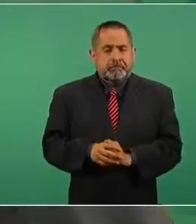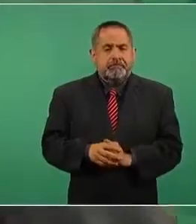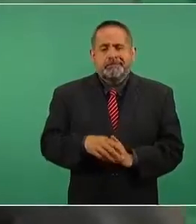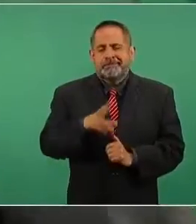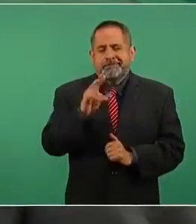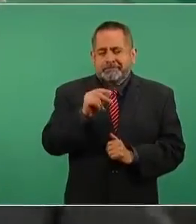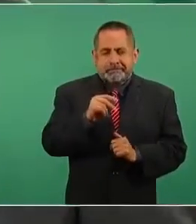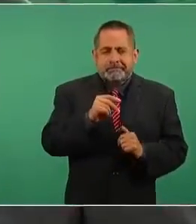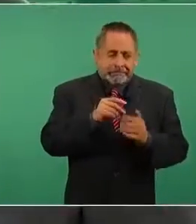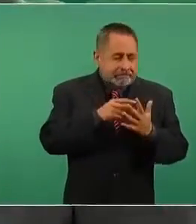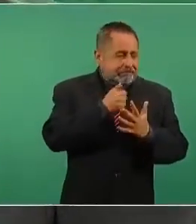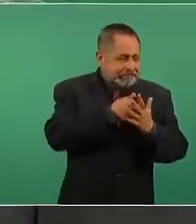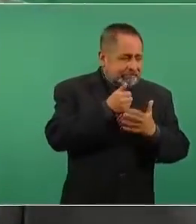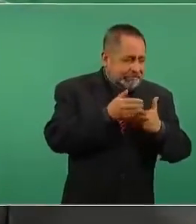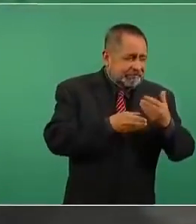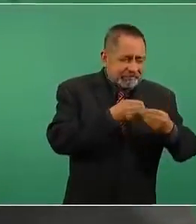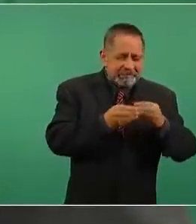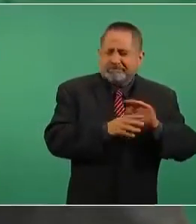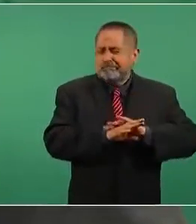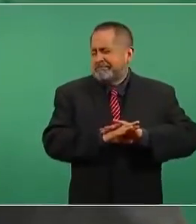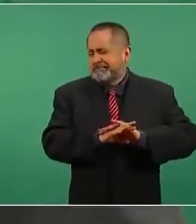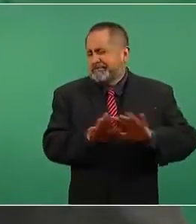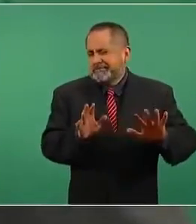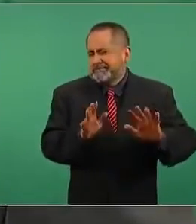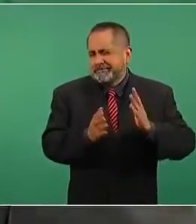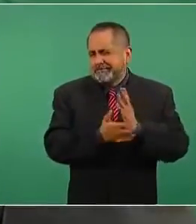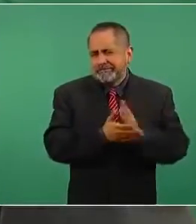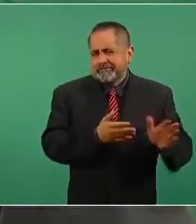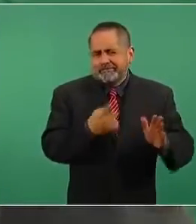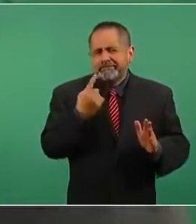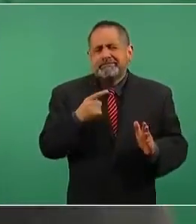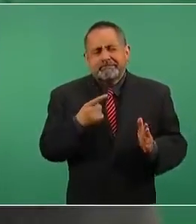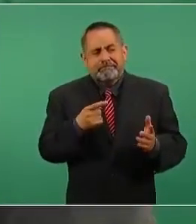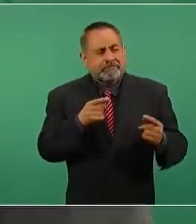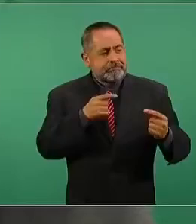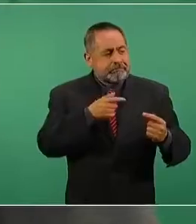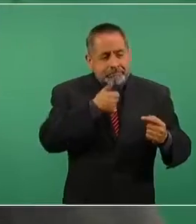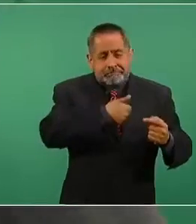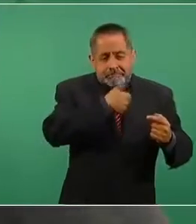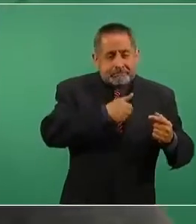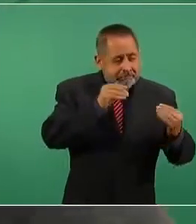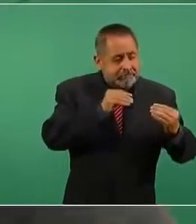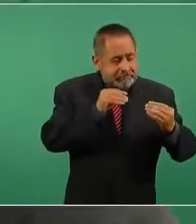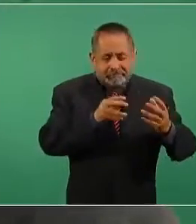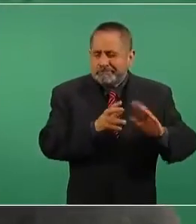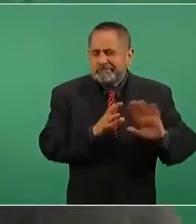no nos vamos a meter en eso. ¿Para qué?